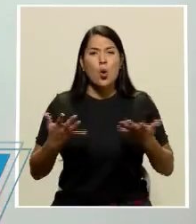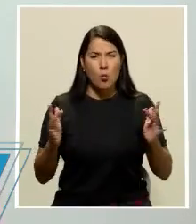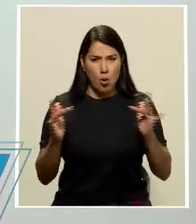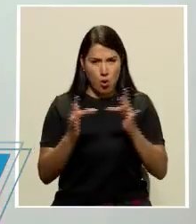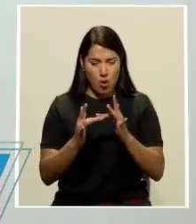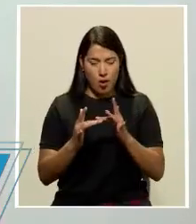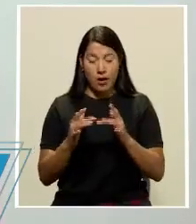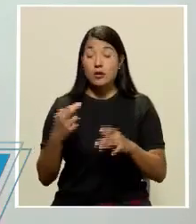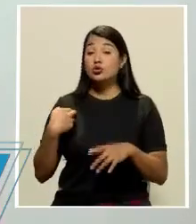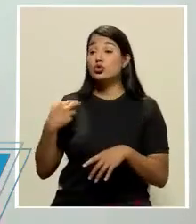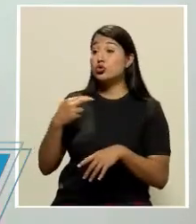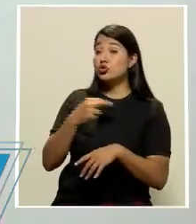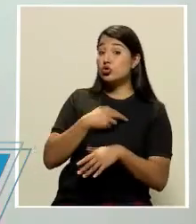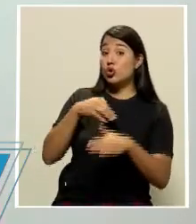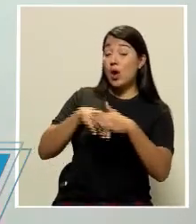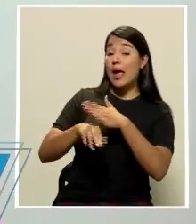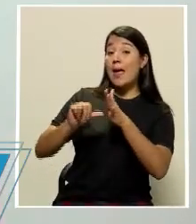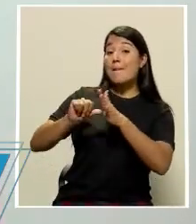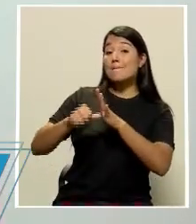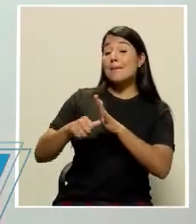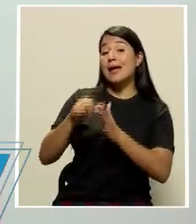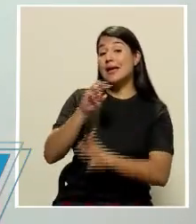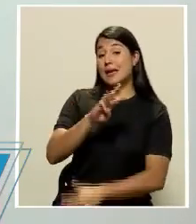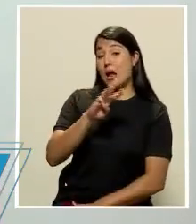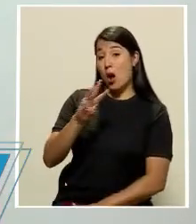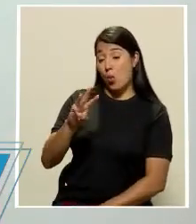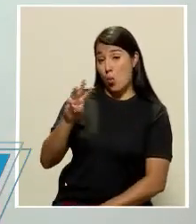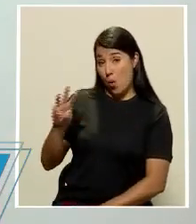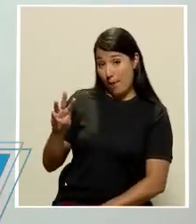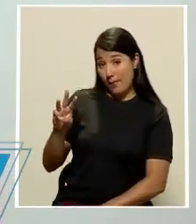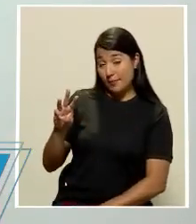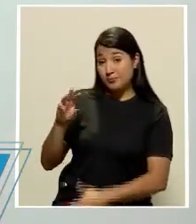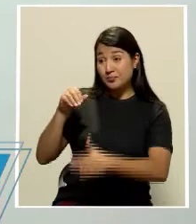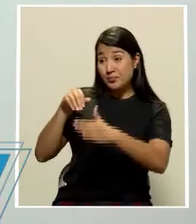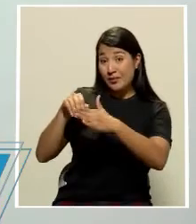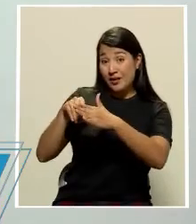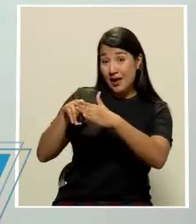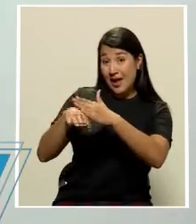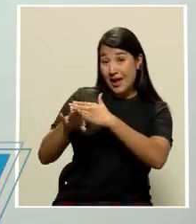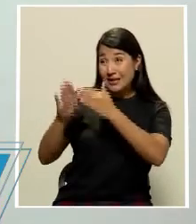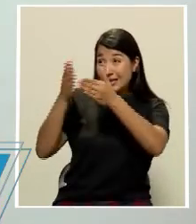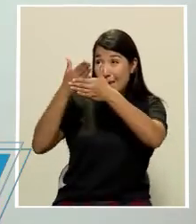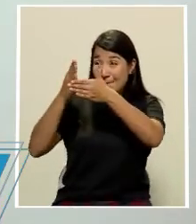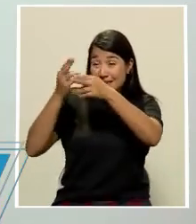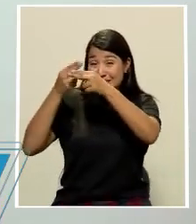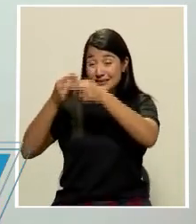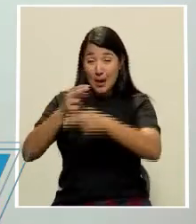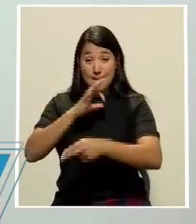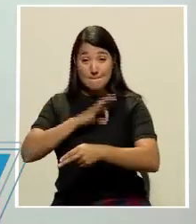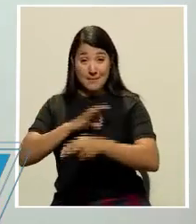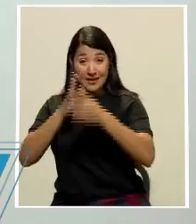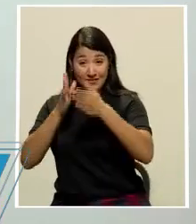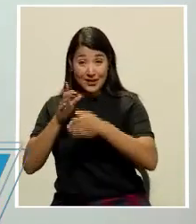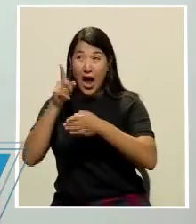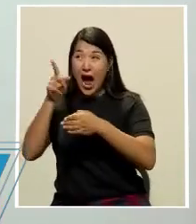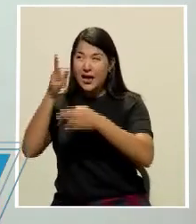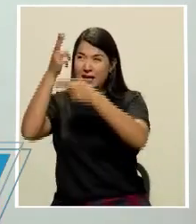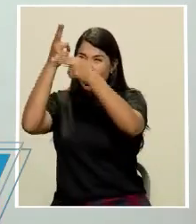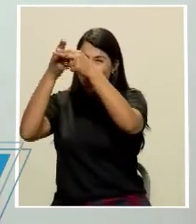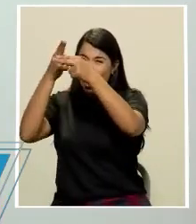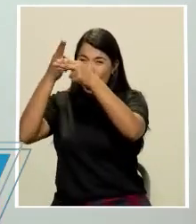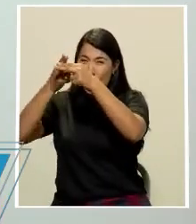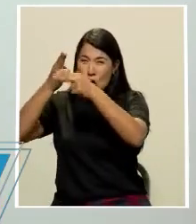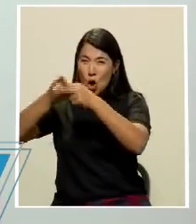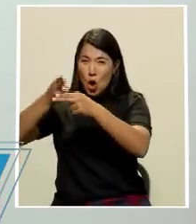Nosotros tenemos en nuestra página web, en el módulo de beneficiarios, ahí se encuentra la lista de todas